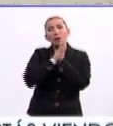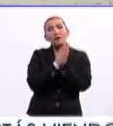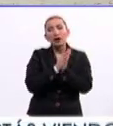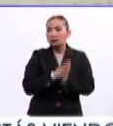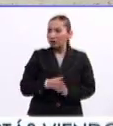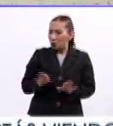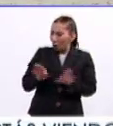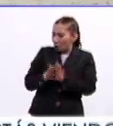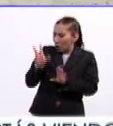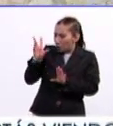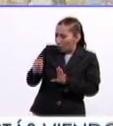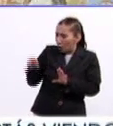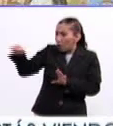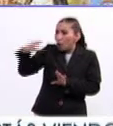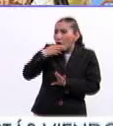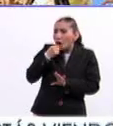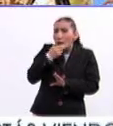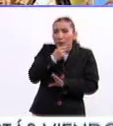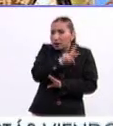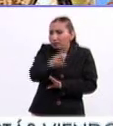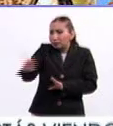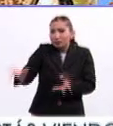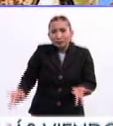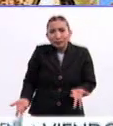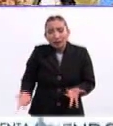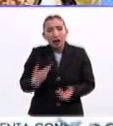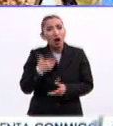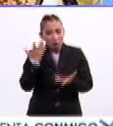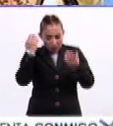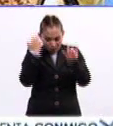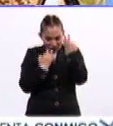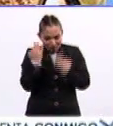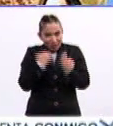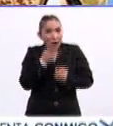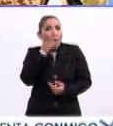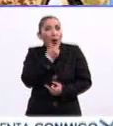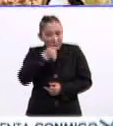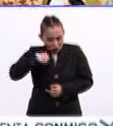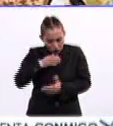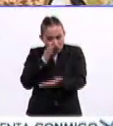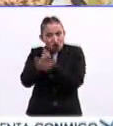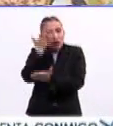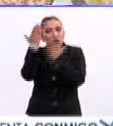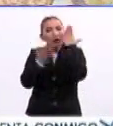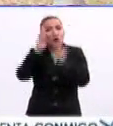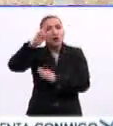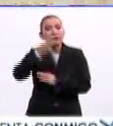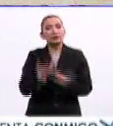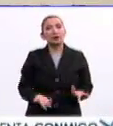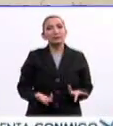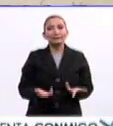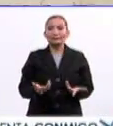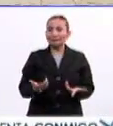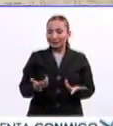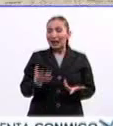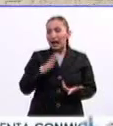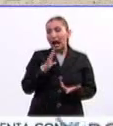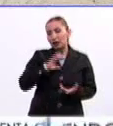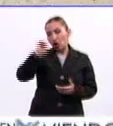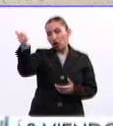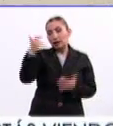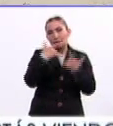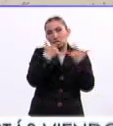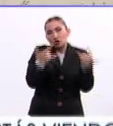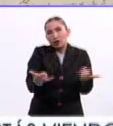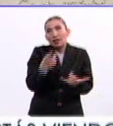van hombres, ¿no? Y Sor Juana dice, bueno, pues entonces vísteme de hombre para ir a la universidad. Hay también otras anécdotas, ¿no?, al respecto de, por